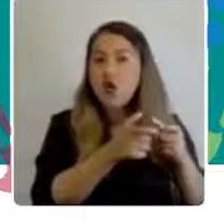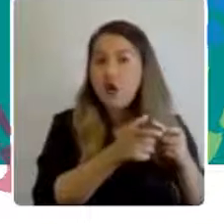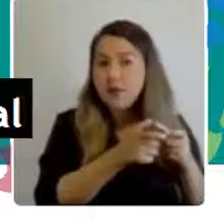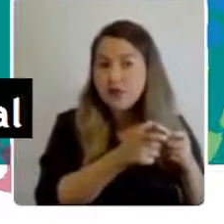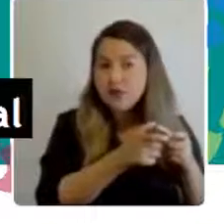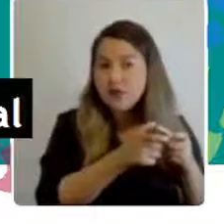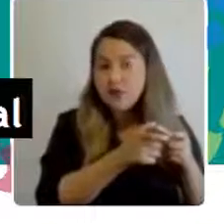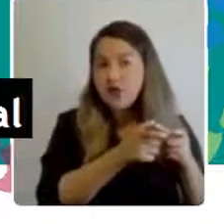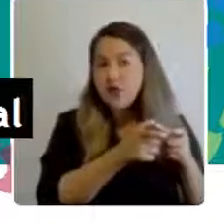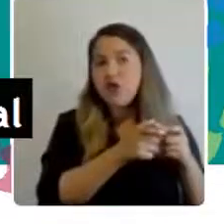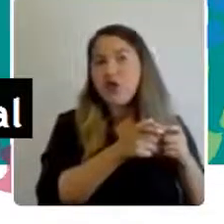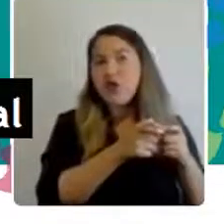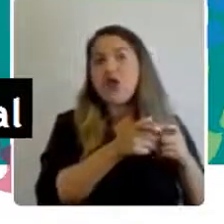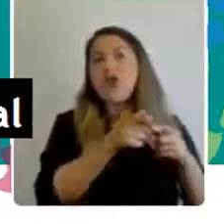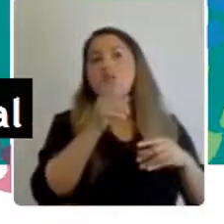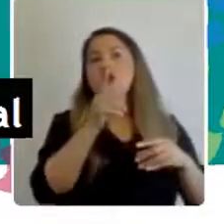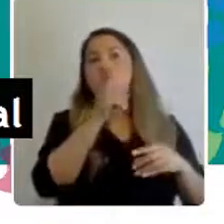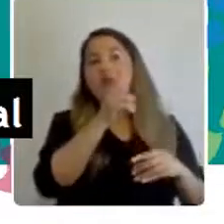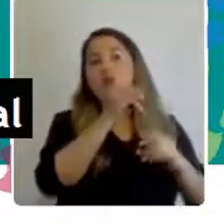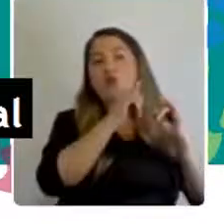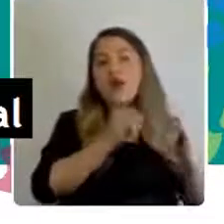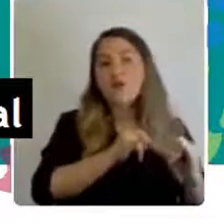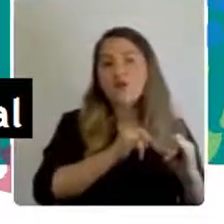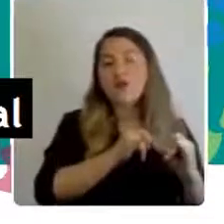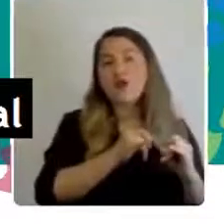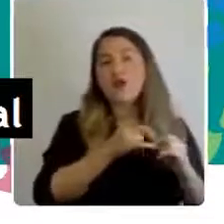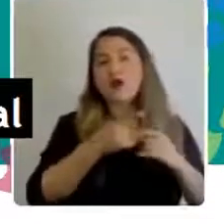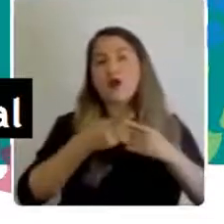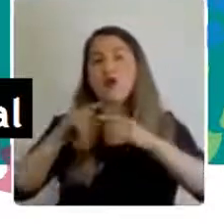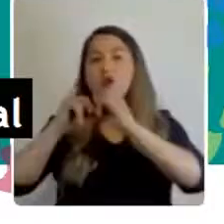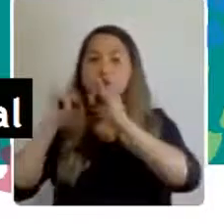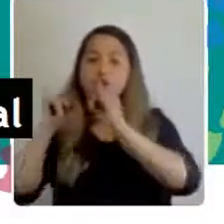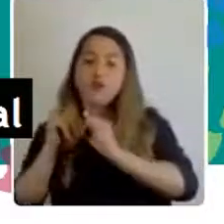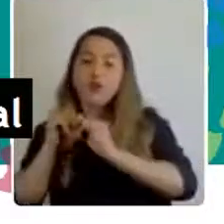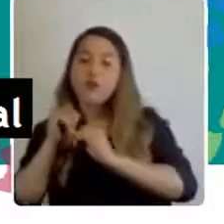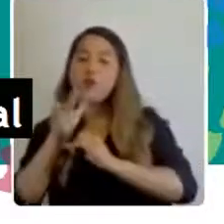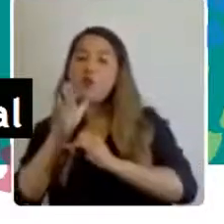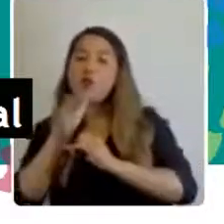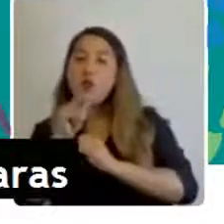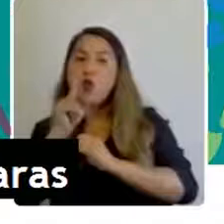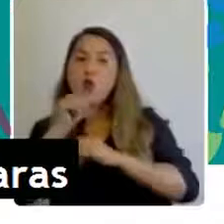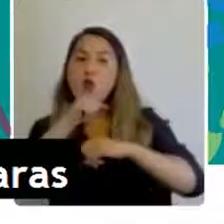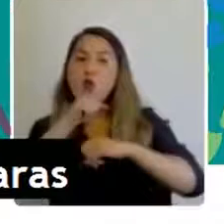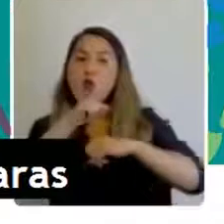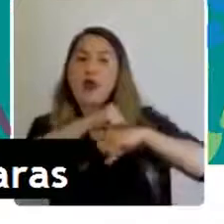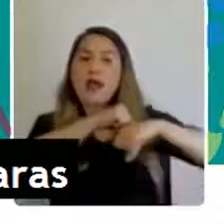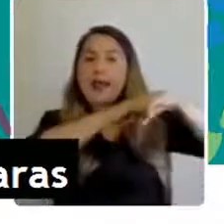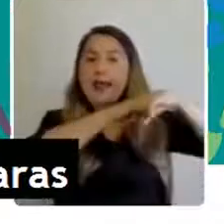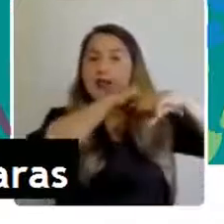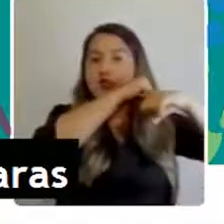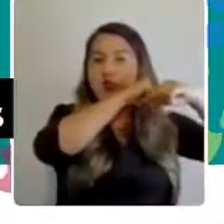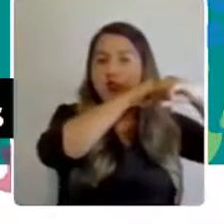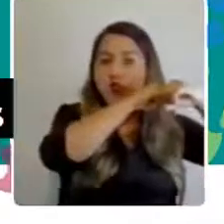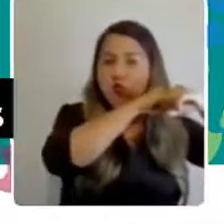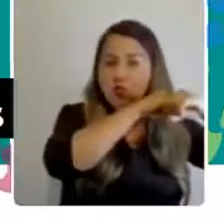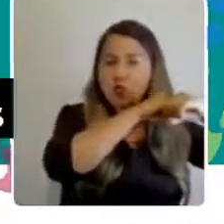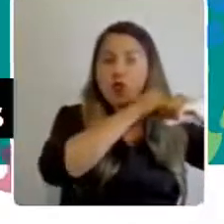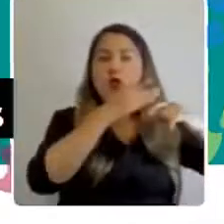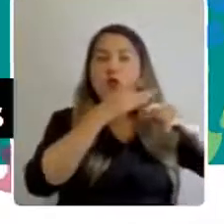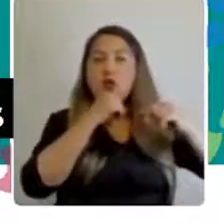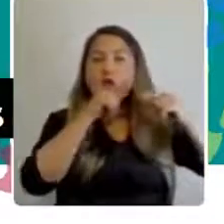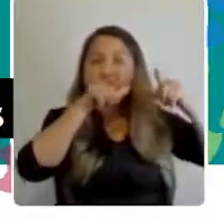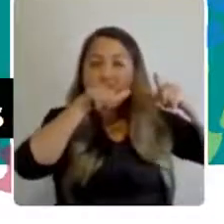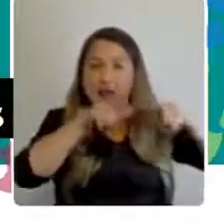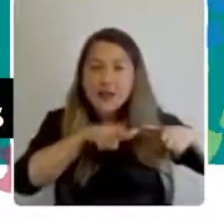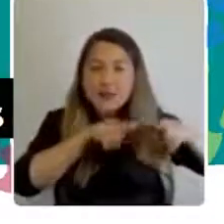forma, al no haber una estructura ministerial de una unidad o un departamento de enfermedades raras, depende